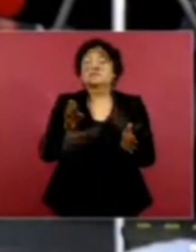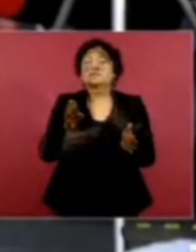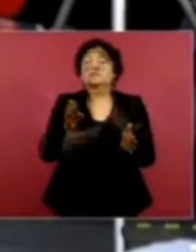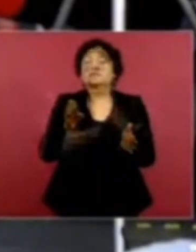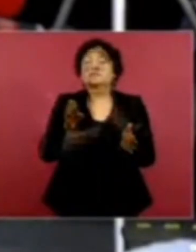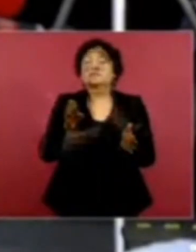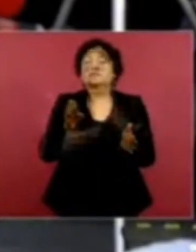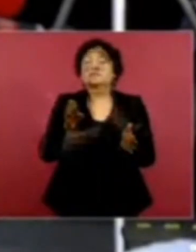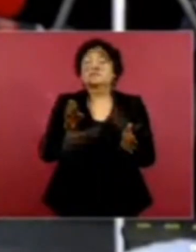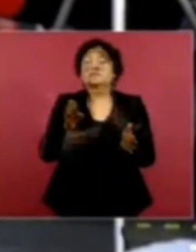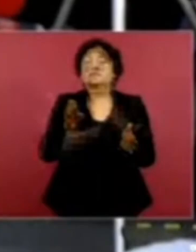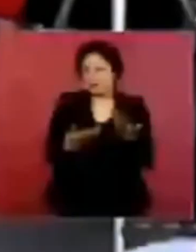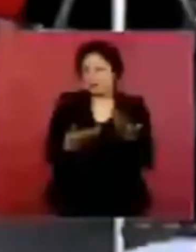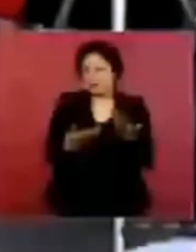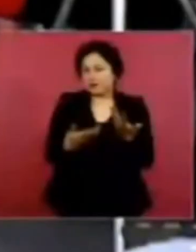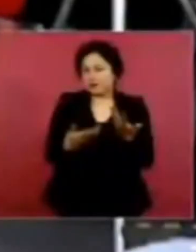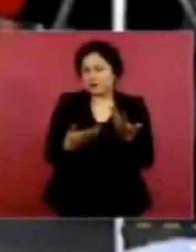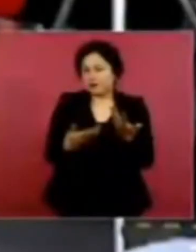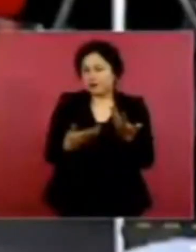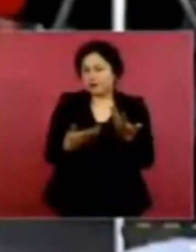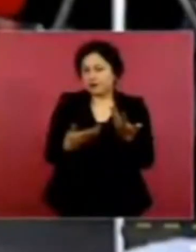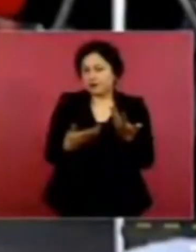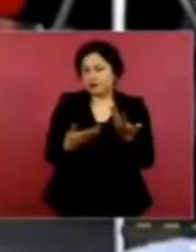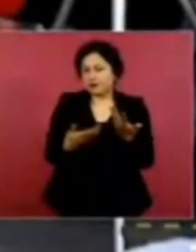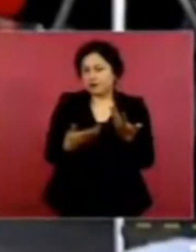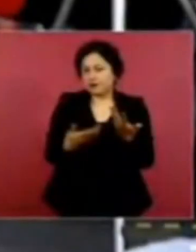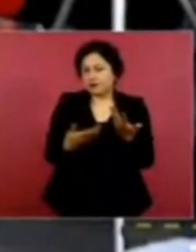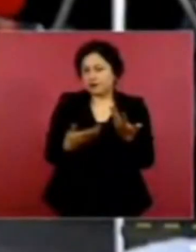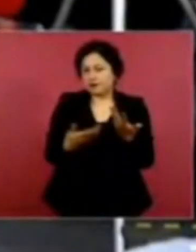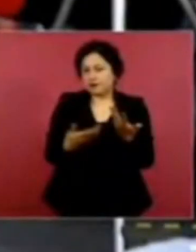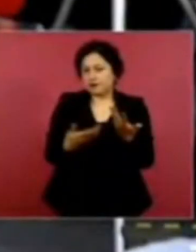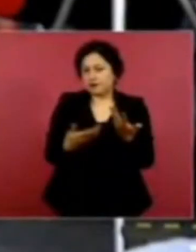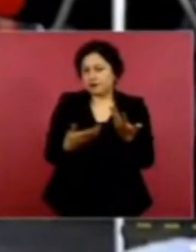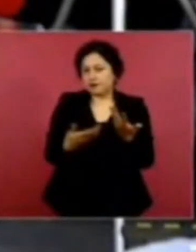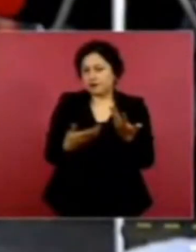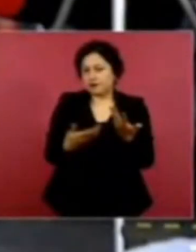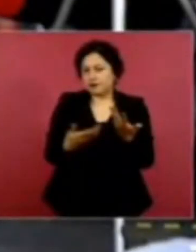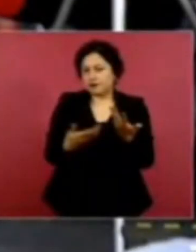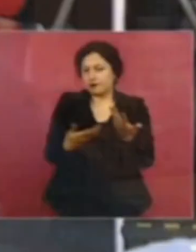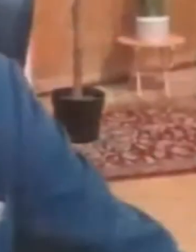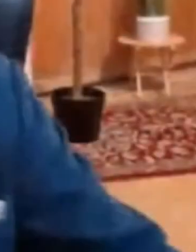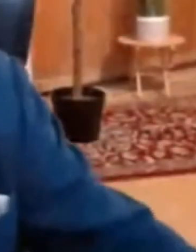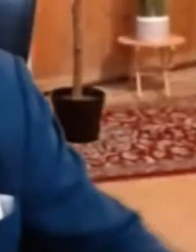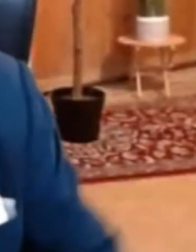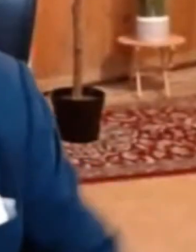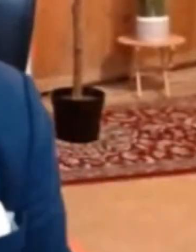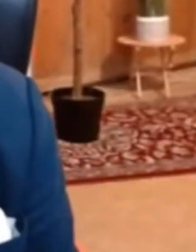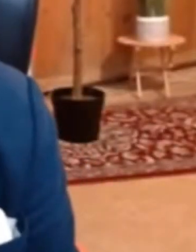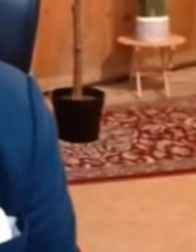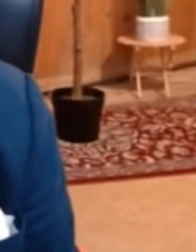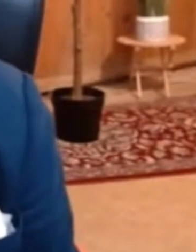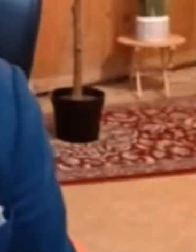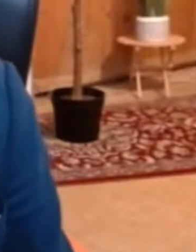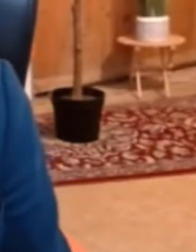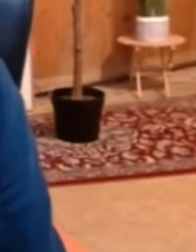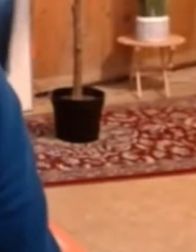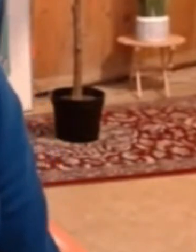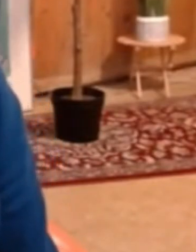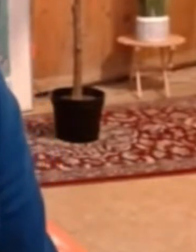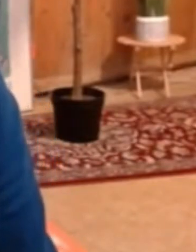la nota a como dé lugar, tenemos que buscar la información a como dé lugar, pero también, señoras y señores, lo hemos dicho hasta el